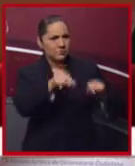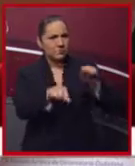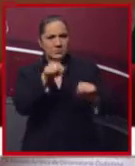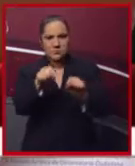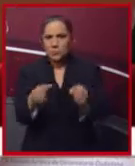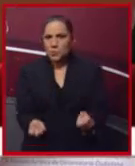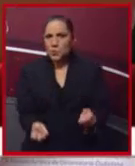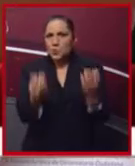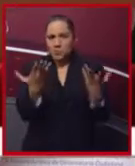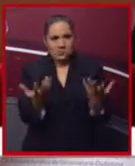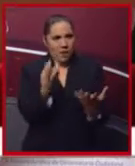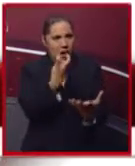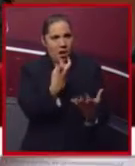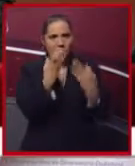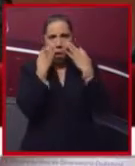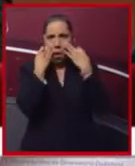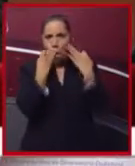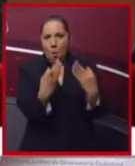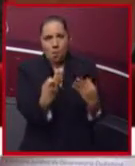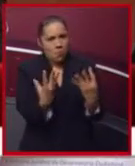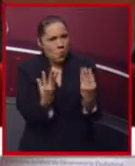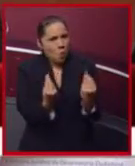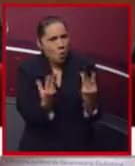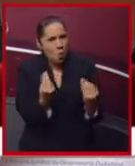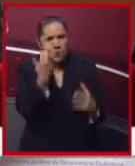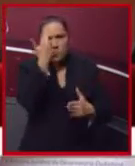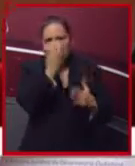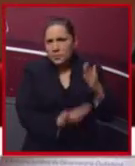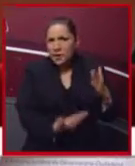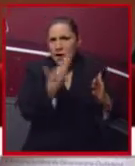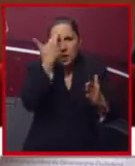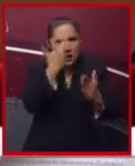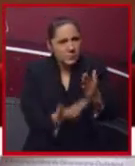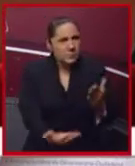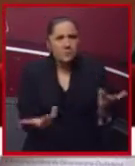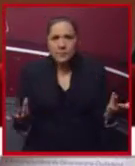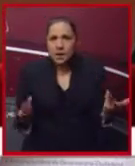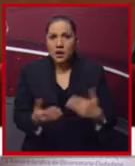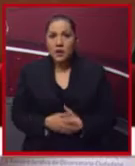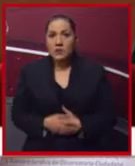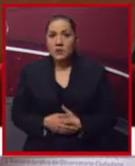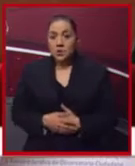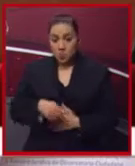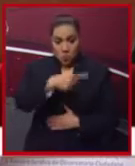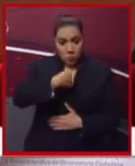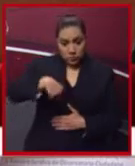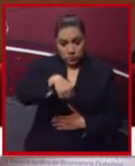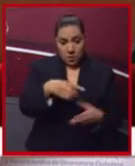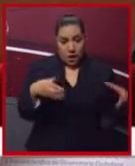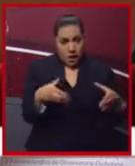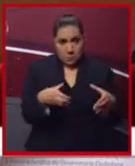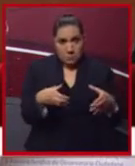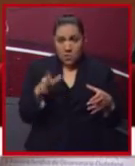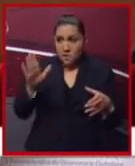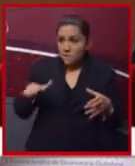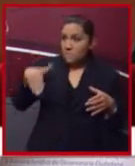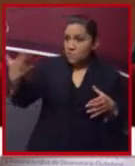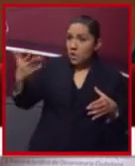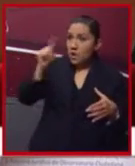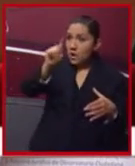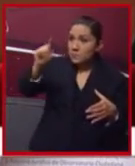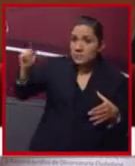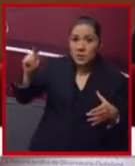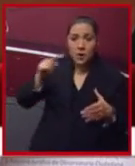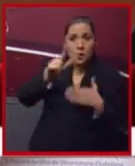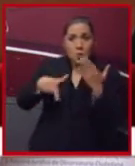tipo de agresiones? Allá afuera no nos están protegiendo. Eso es un hecho, porque